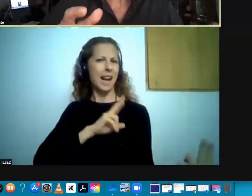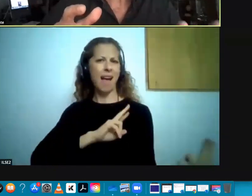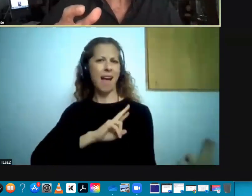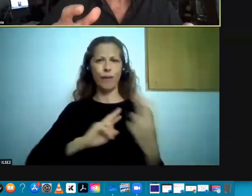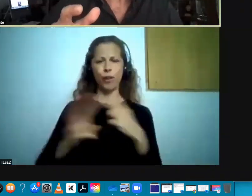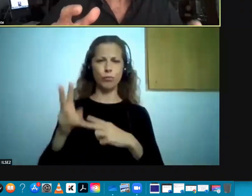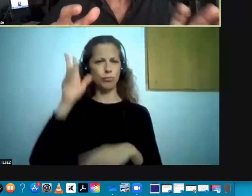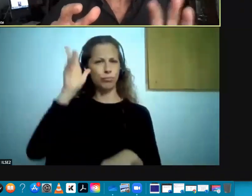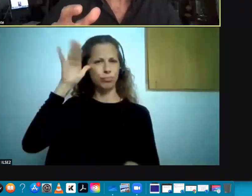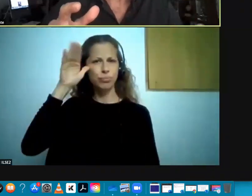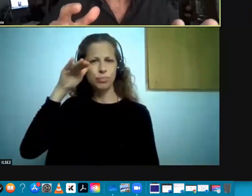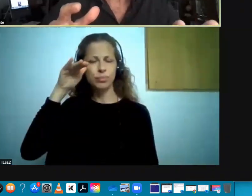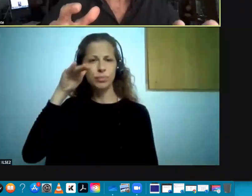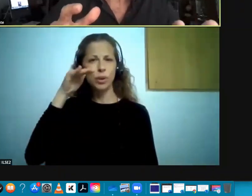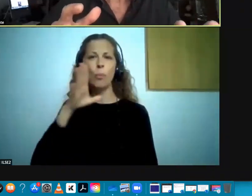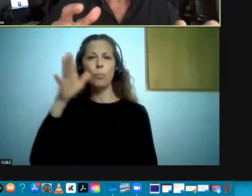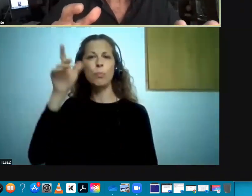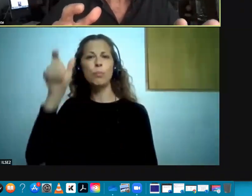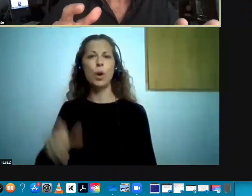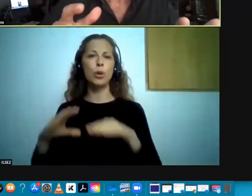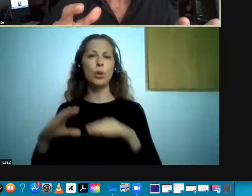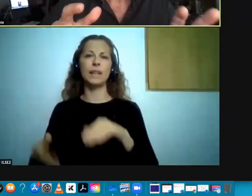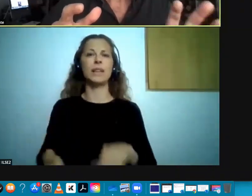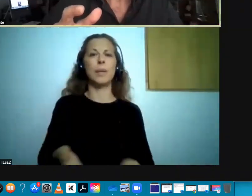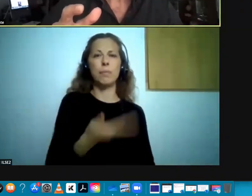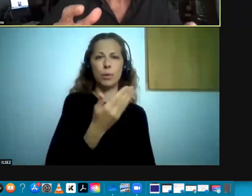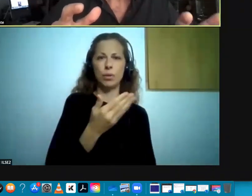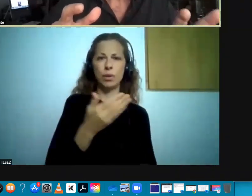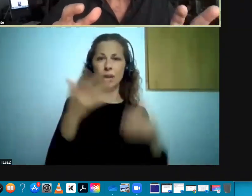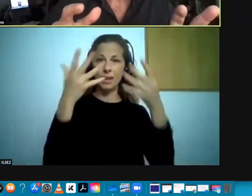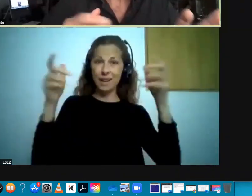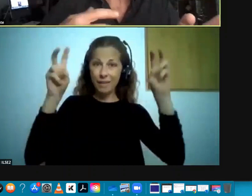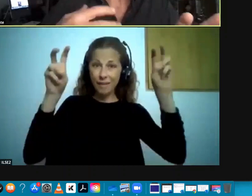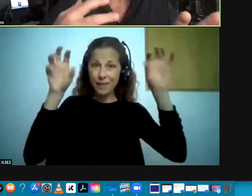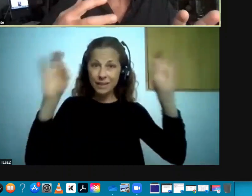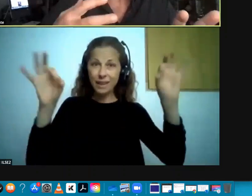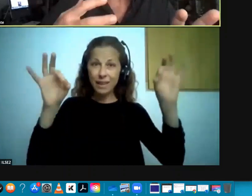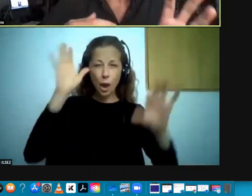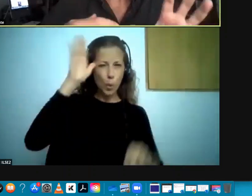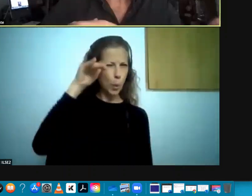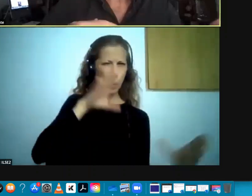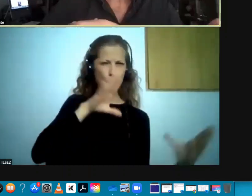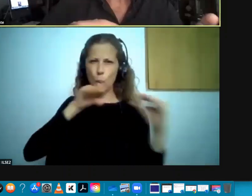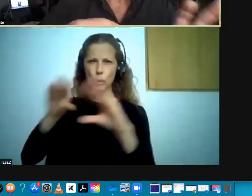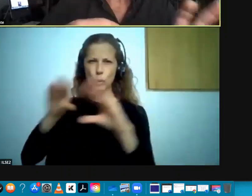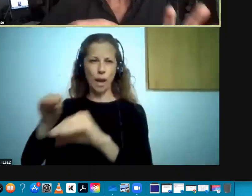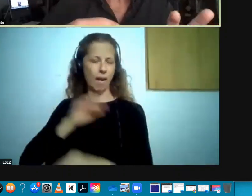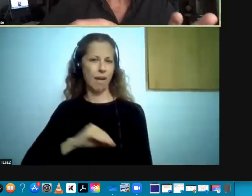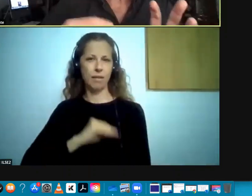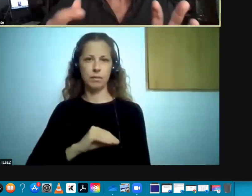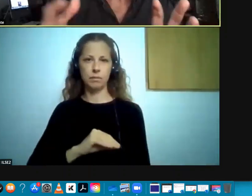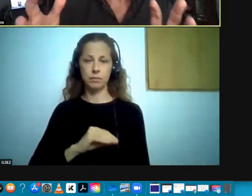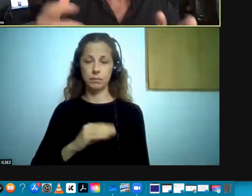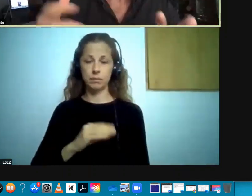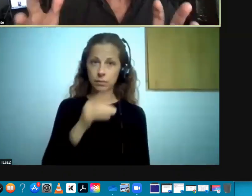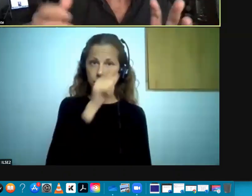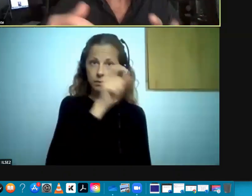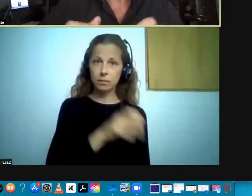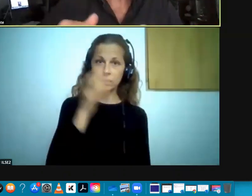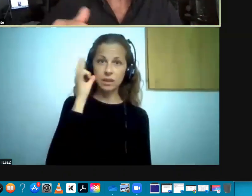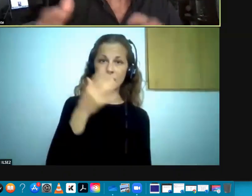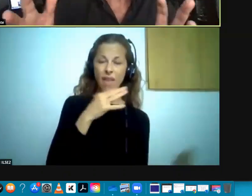camarera a la que un cliente tocó el culo. Ella es calificada como brutal y él,